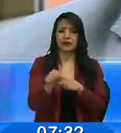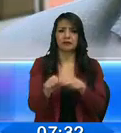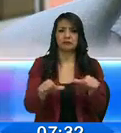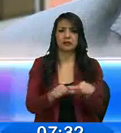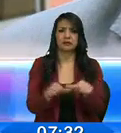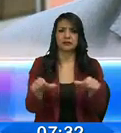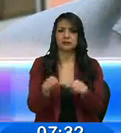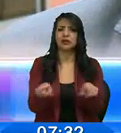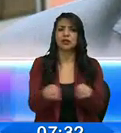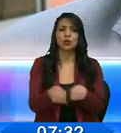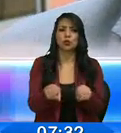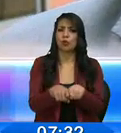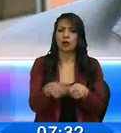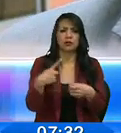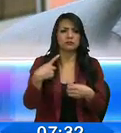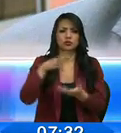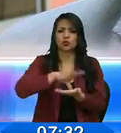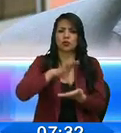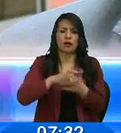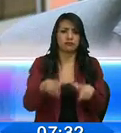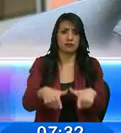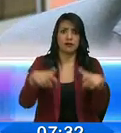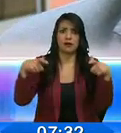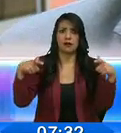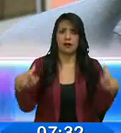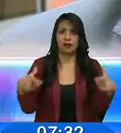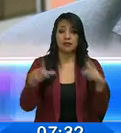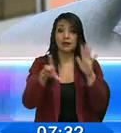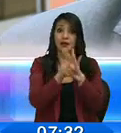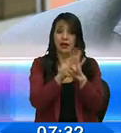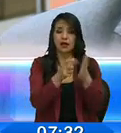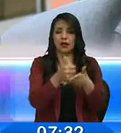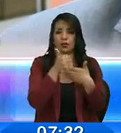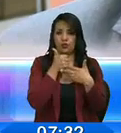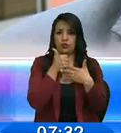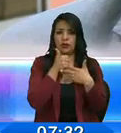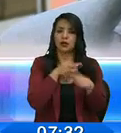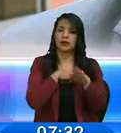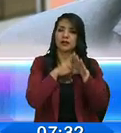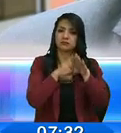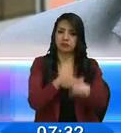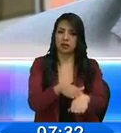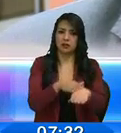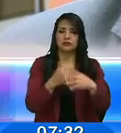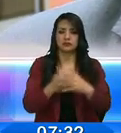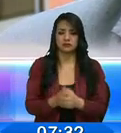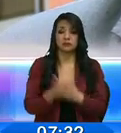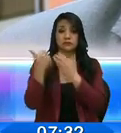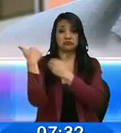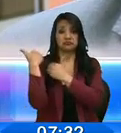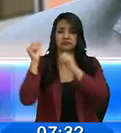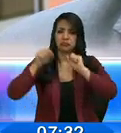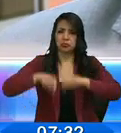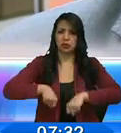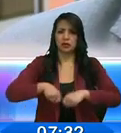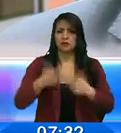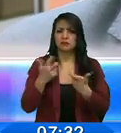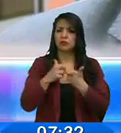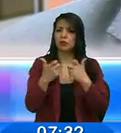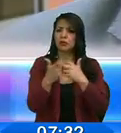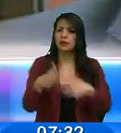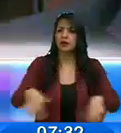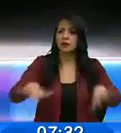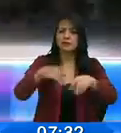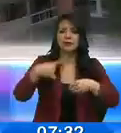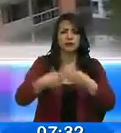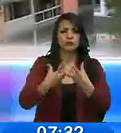una metrópoli. El estatuto autonómico es el cuerpo legal que nos dará esas facultades y esas grandes competencias y poder sortear todos los problemas que hoy por